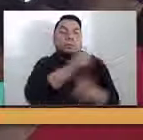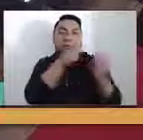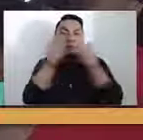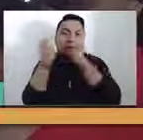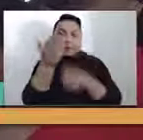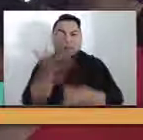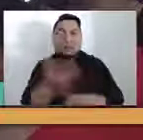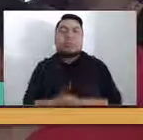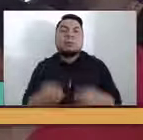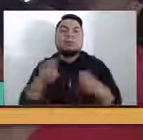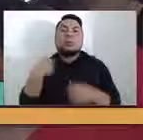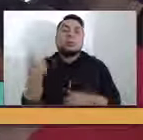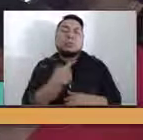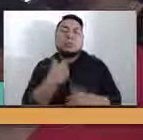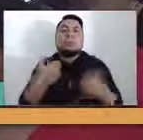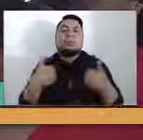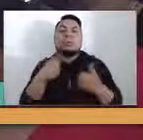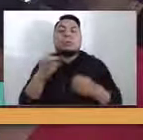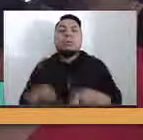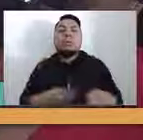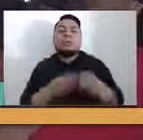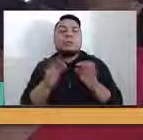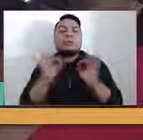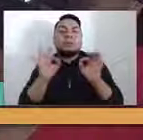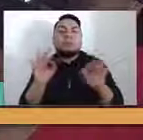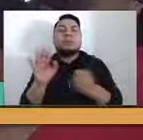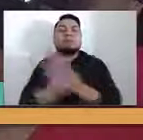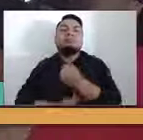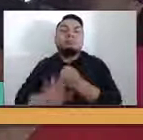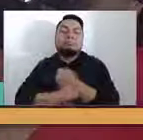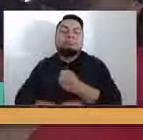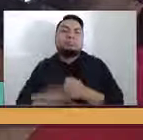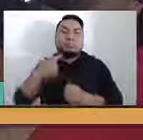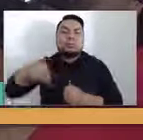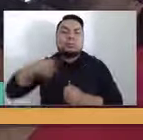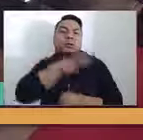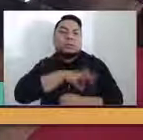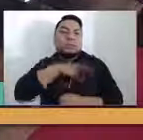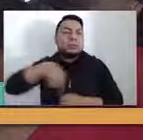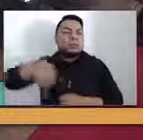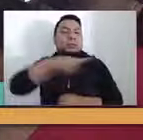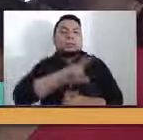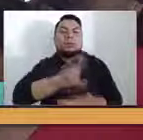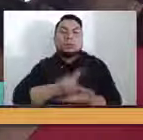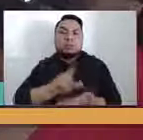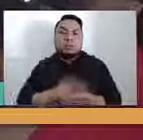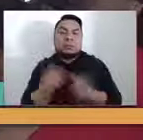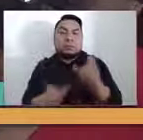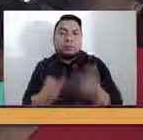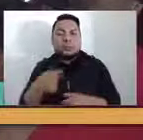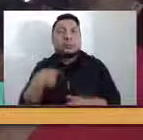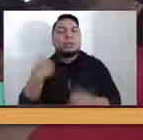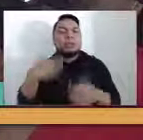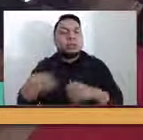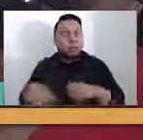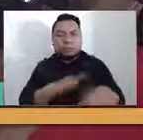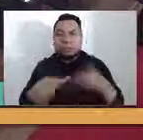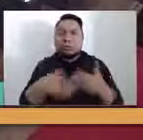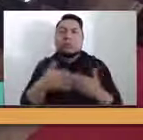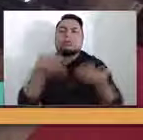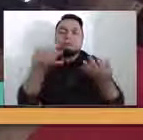porque nosotros tenemos que hacer de manera correcta defender los intereses de la ciudad. Y lo hemos hecho cumpliendo todo tipo de